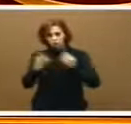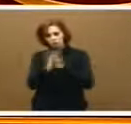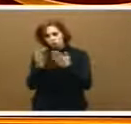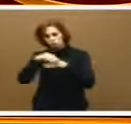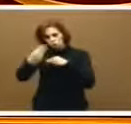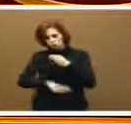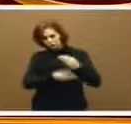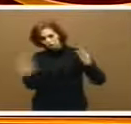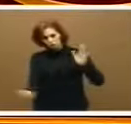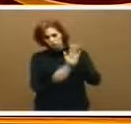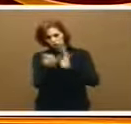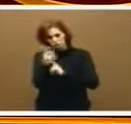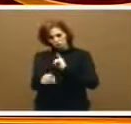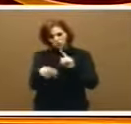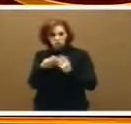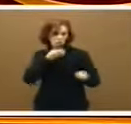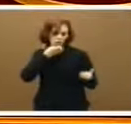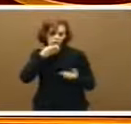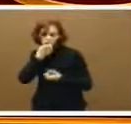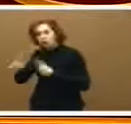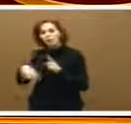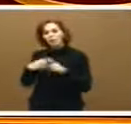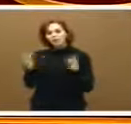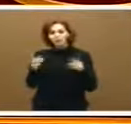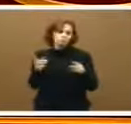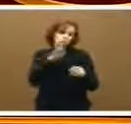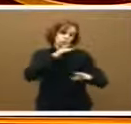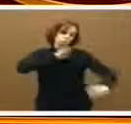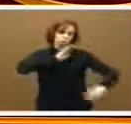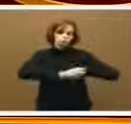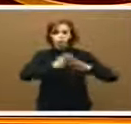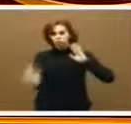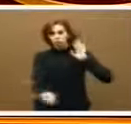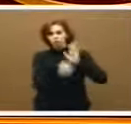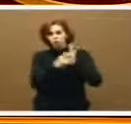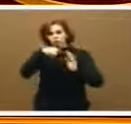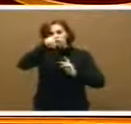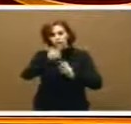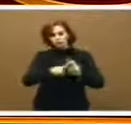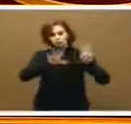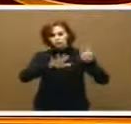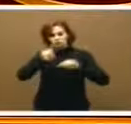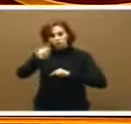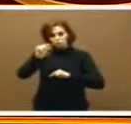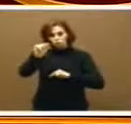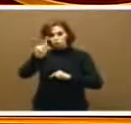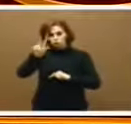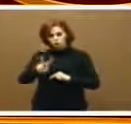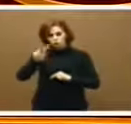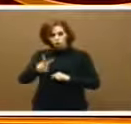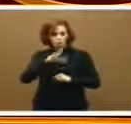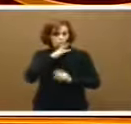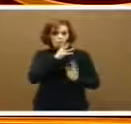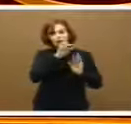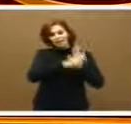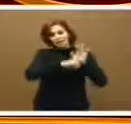acompaña a efectos informativos y de conformidad con lo establecido en el artículo 161.2 del reglamento